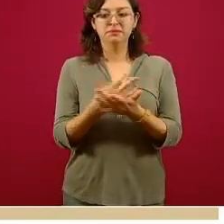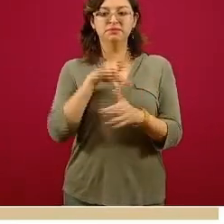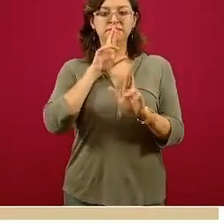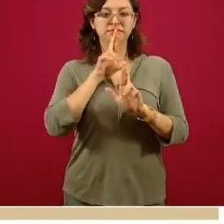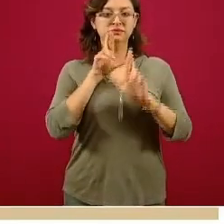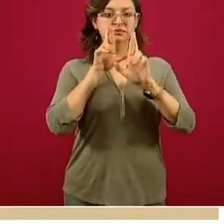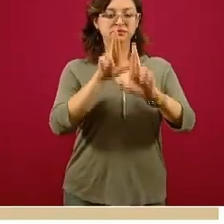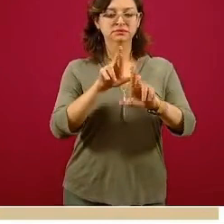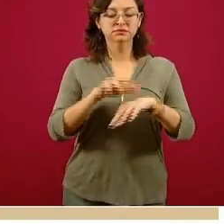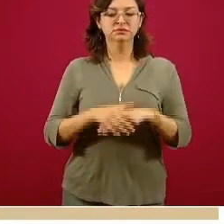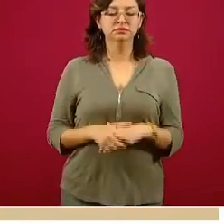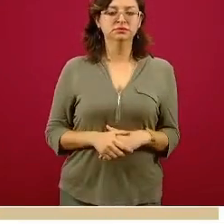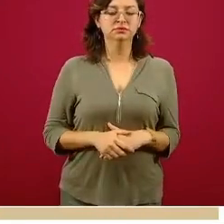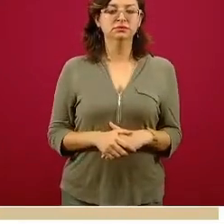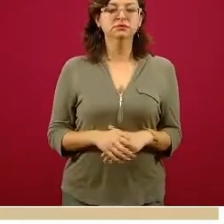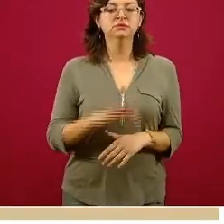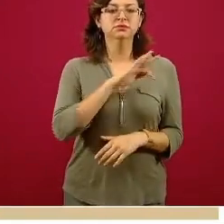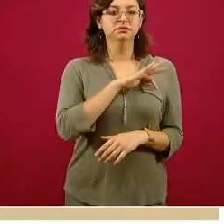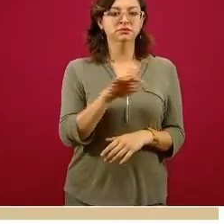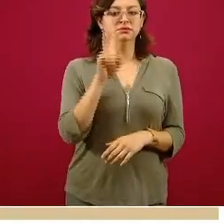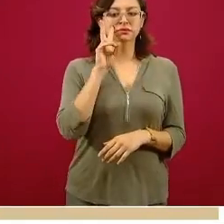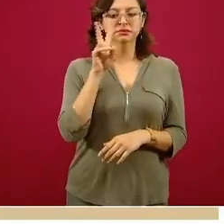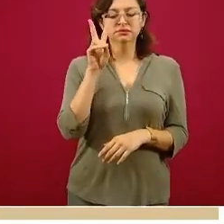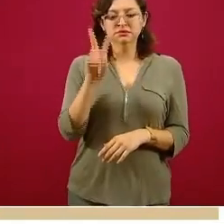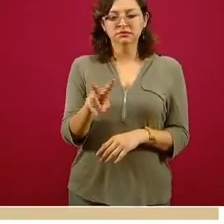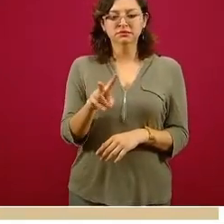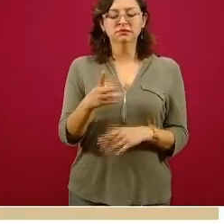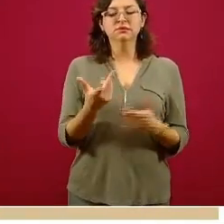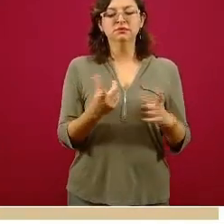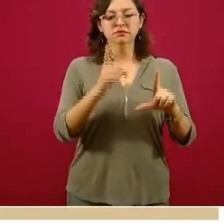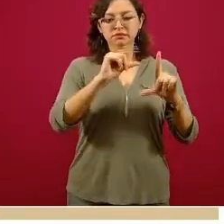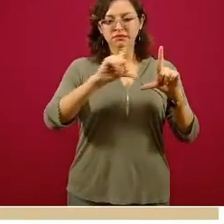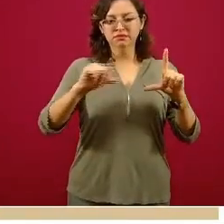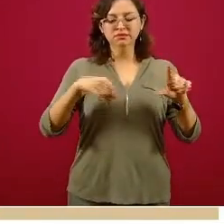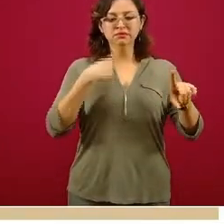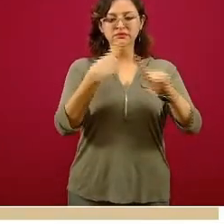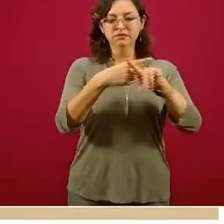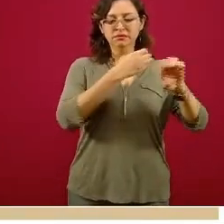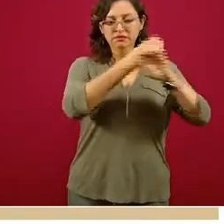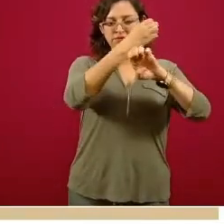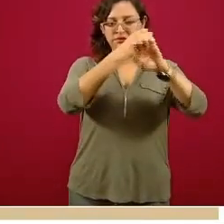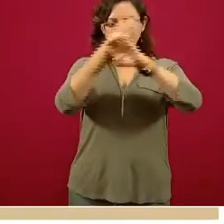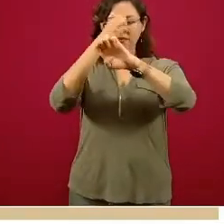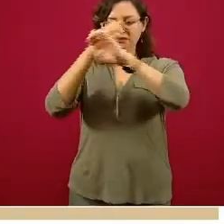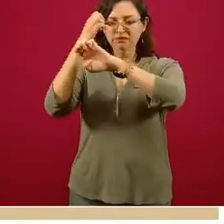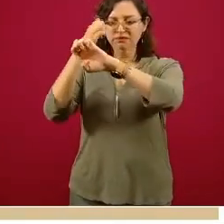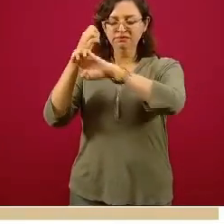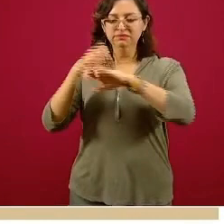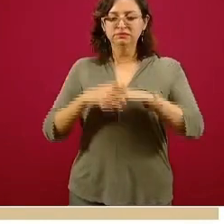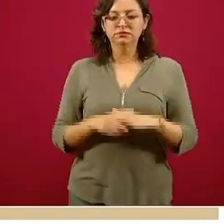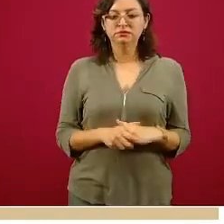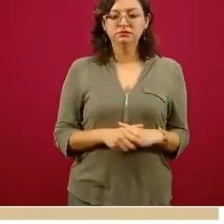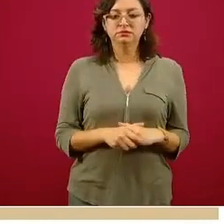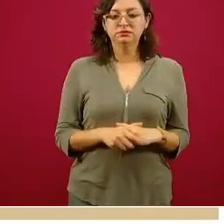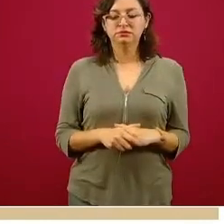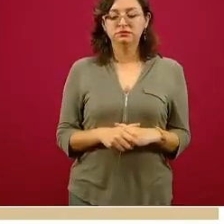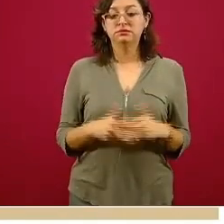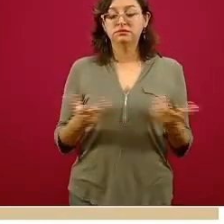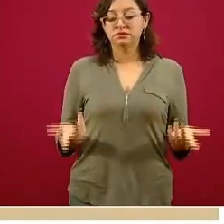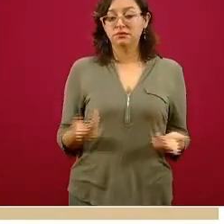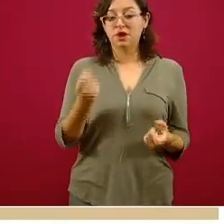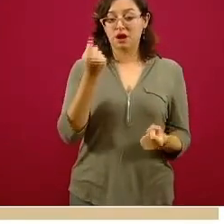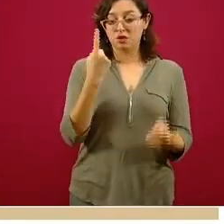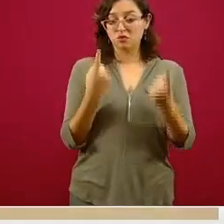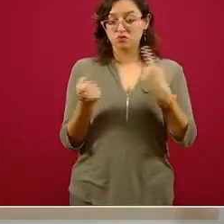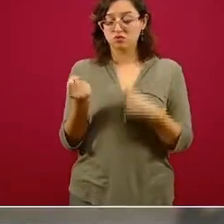laboratorio. Y bueno, podemos ver cómo se encuentran concentrados por entidad federativa, tanto los que se han confirmado como